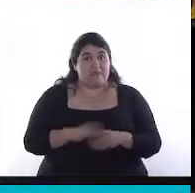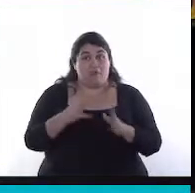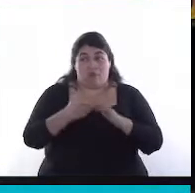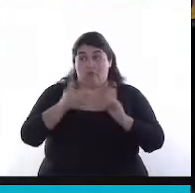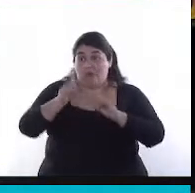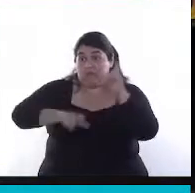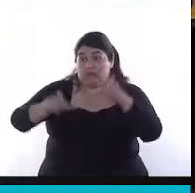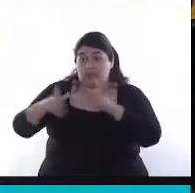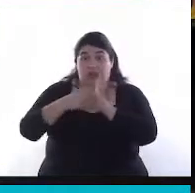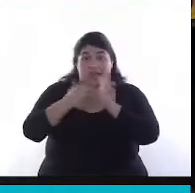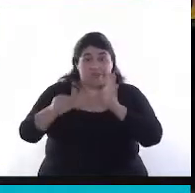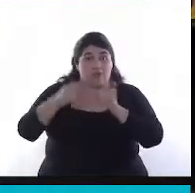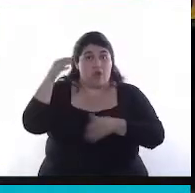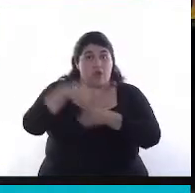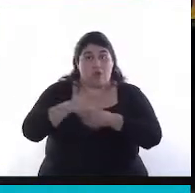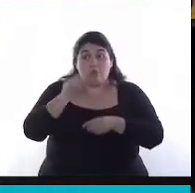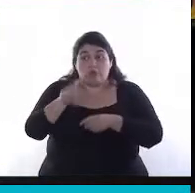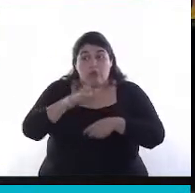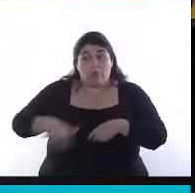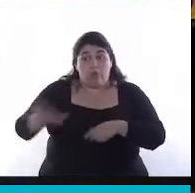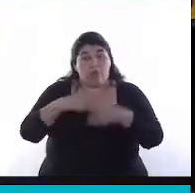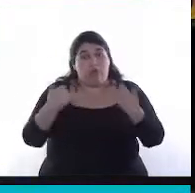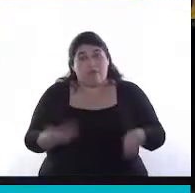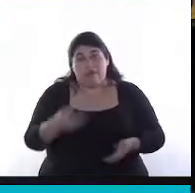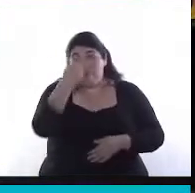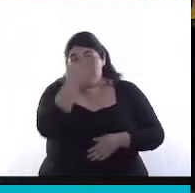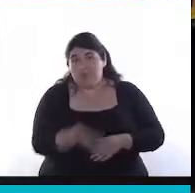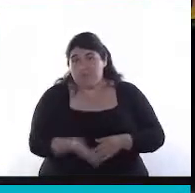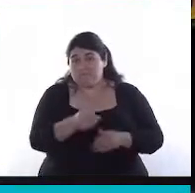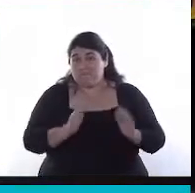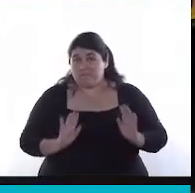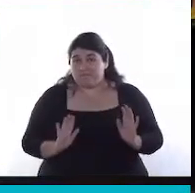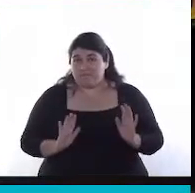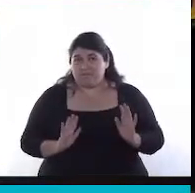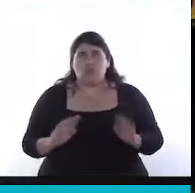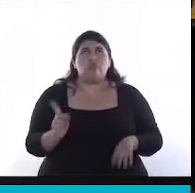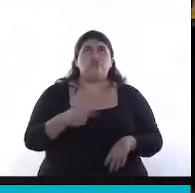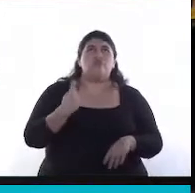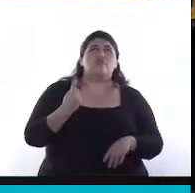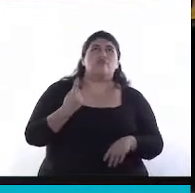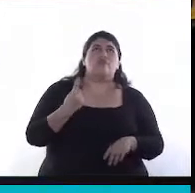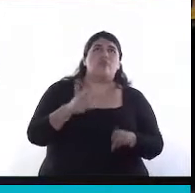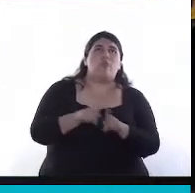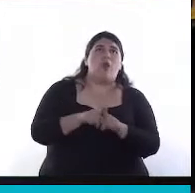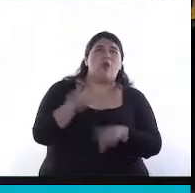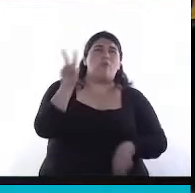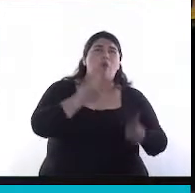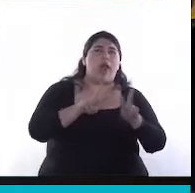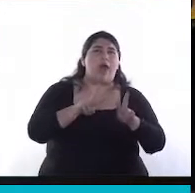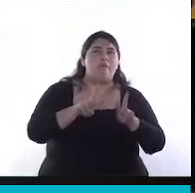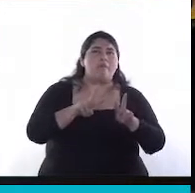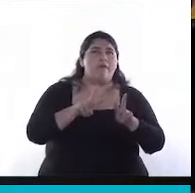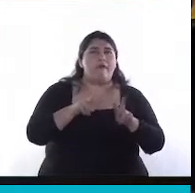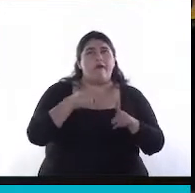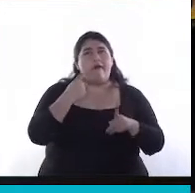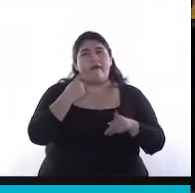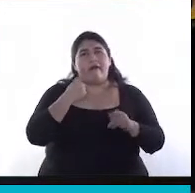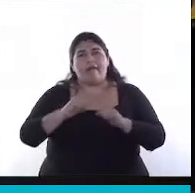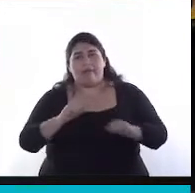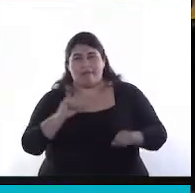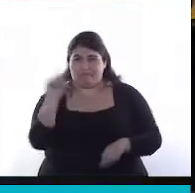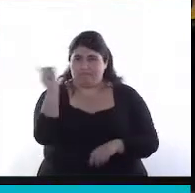por su pueblo no buscamos impunidad no buscamos